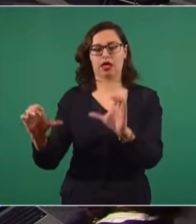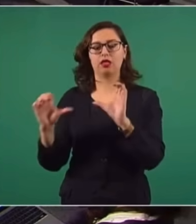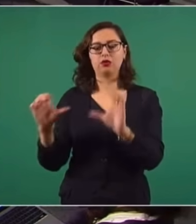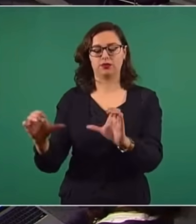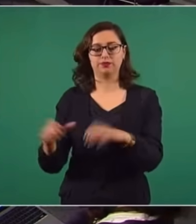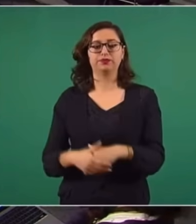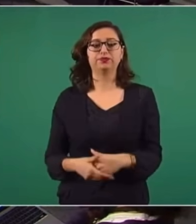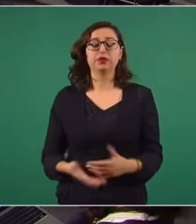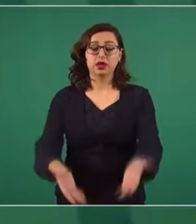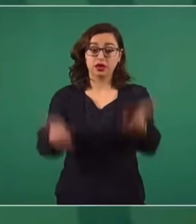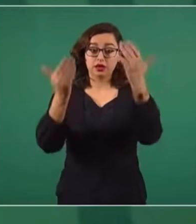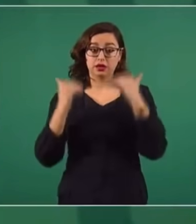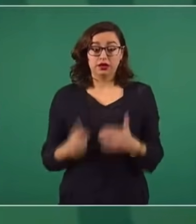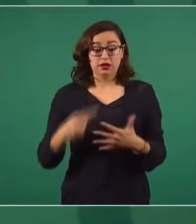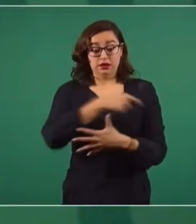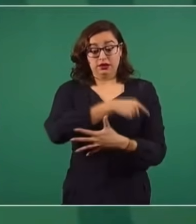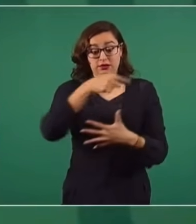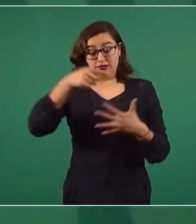son bastante